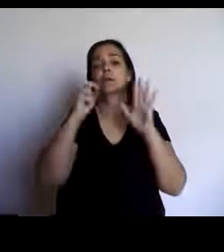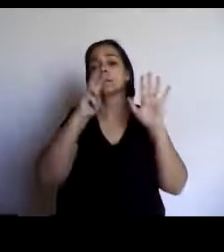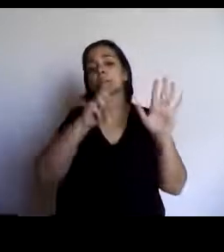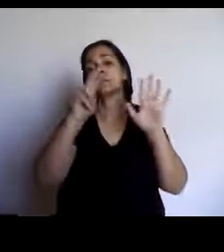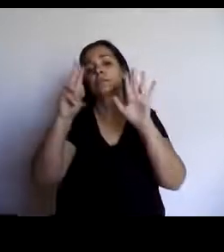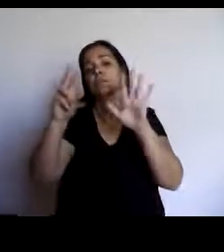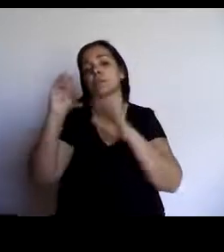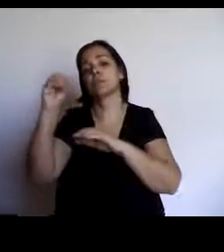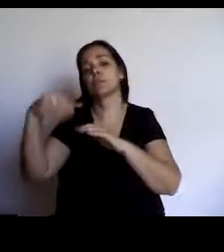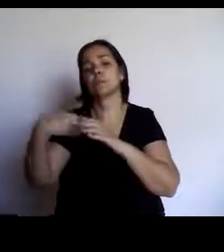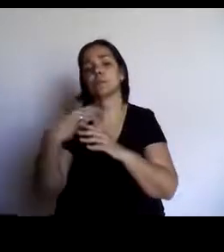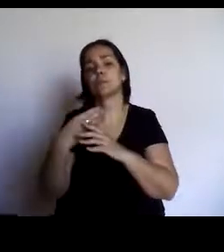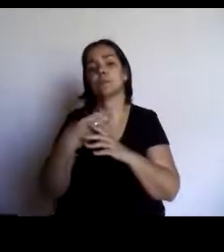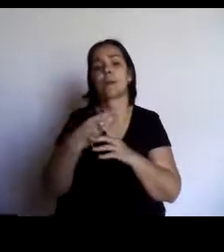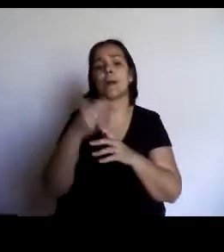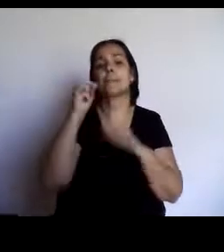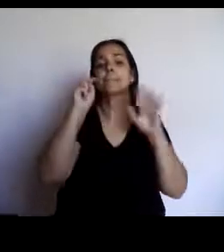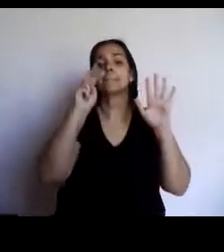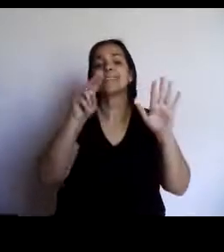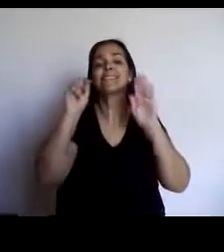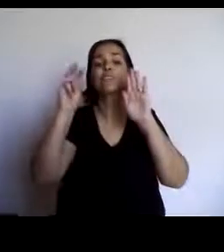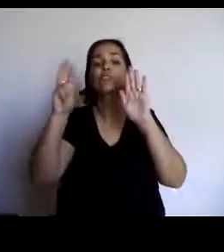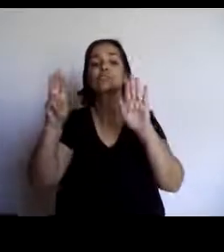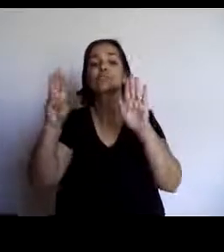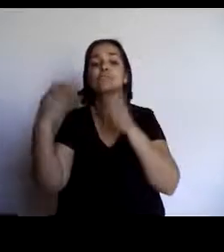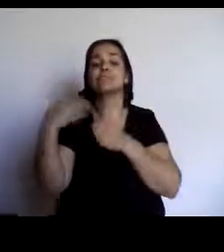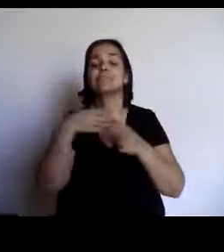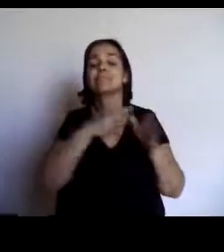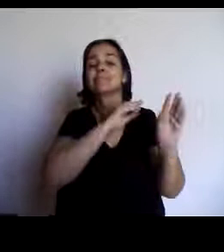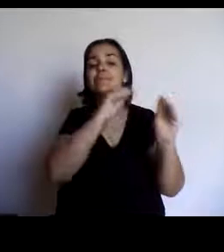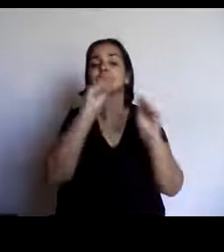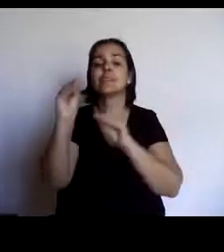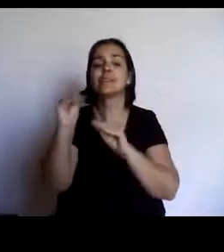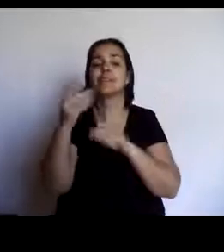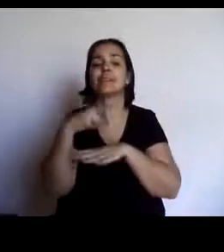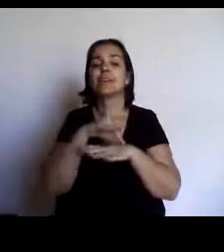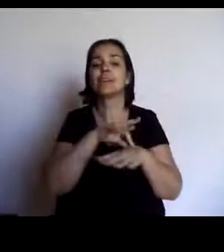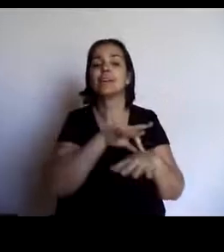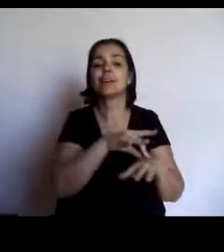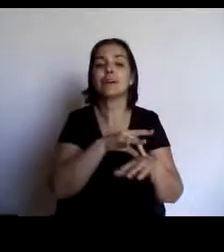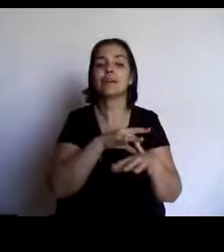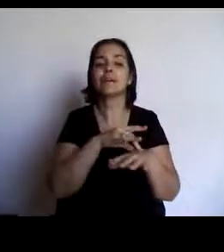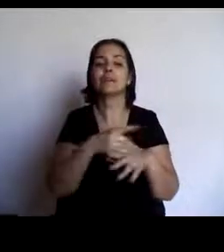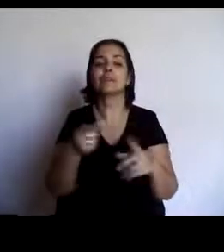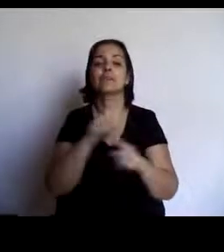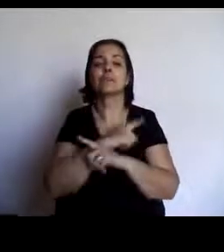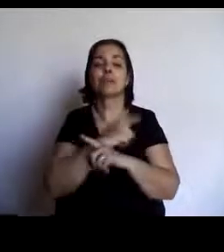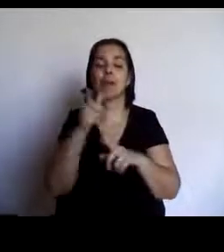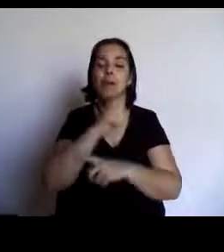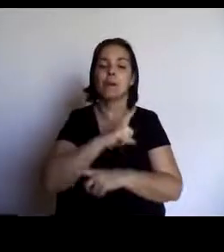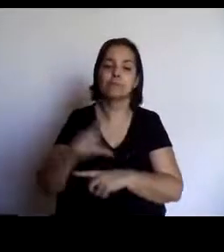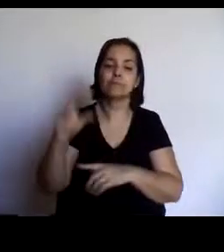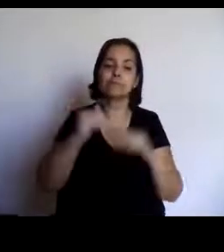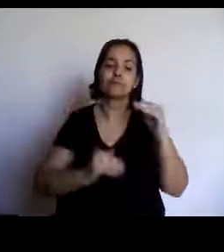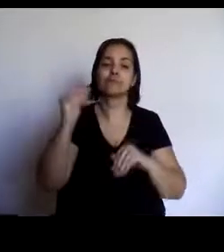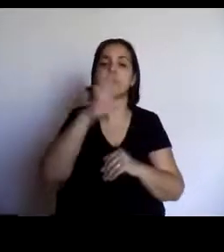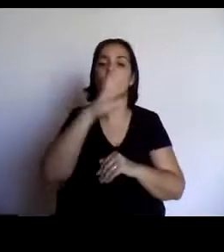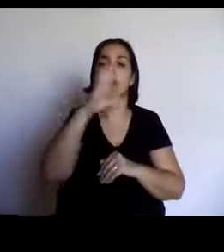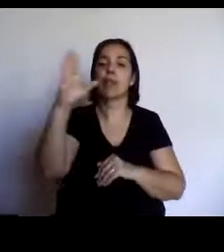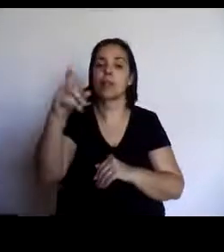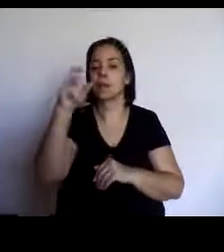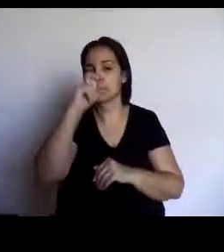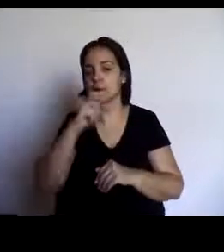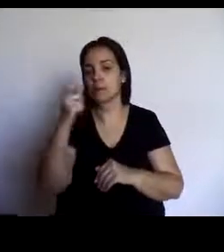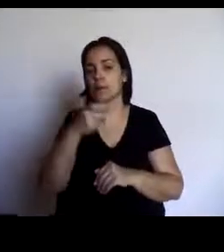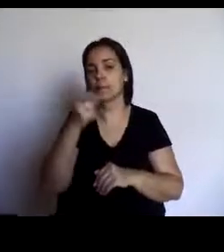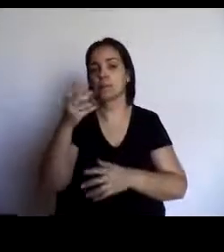28 itinerarios formativos dirigidos a, fundamentalmente, desempleados de larga duración, mayores de 55 años, personas